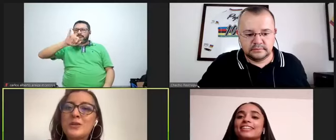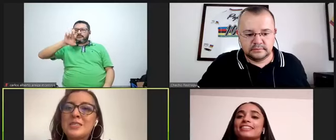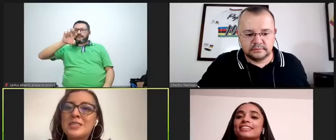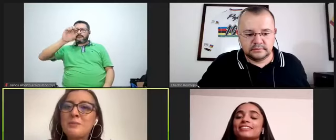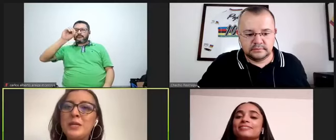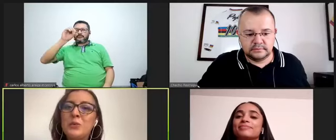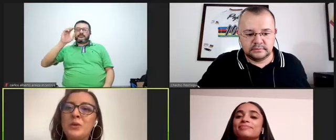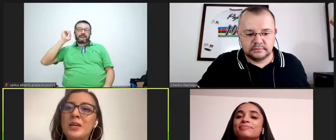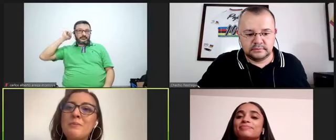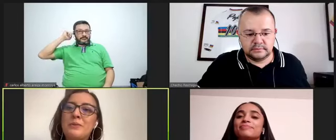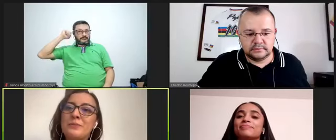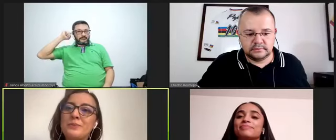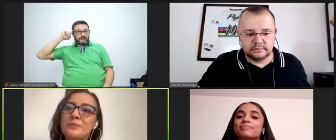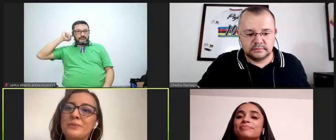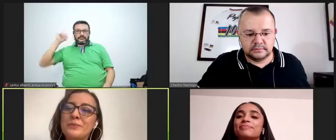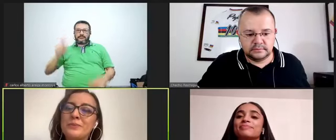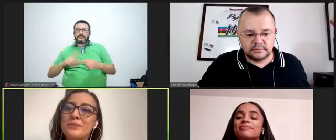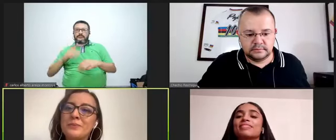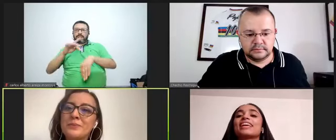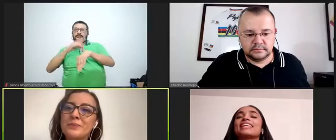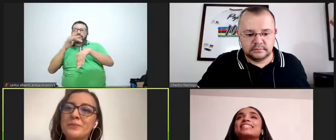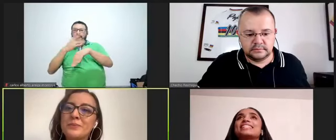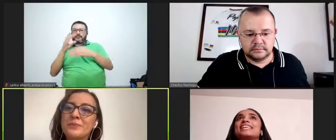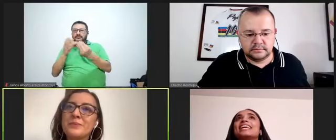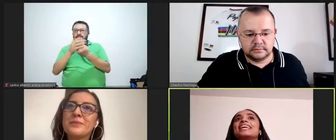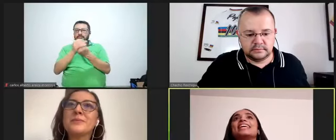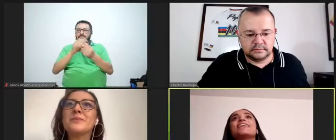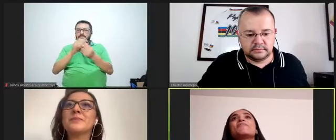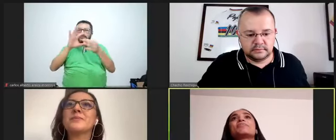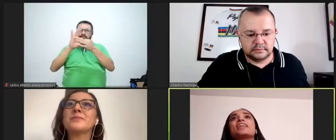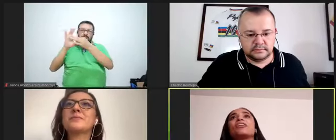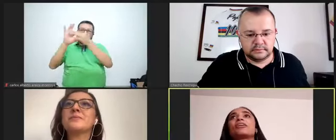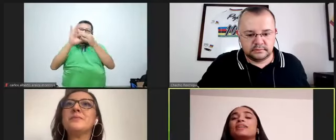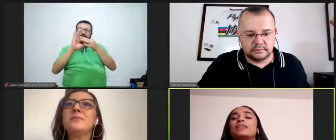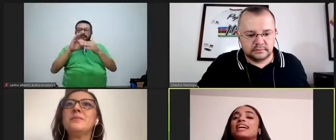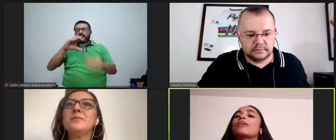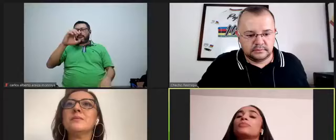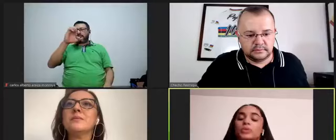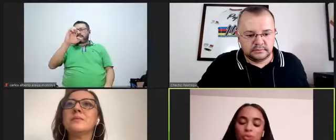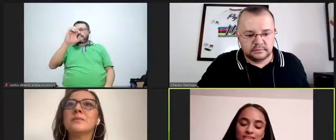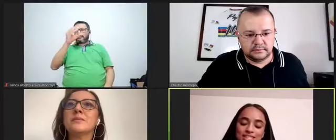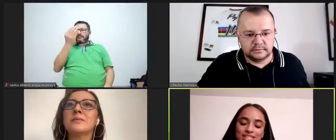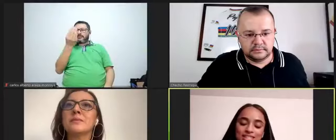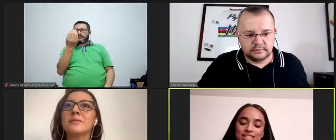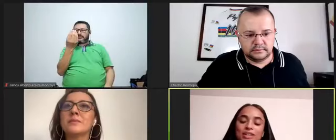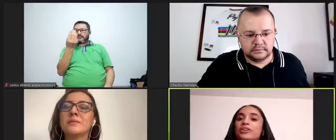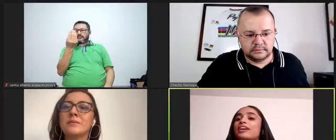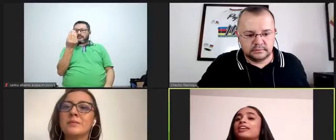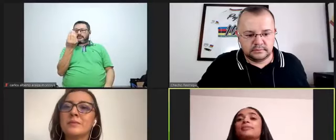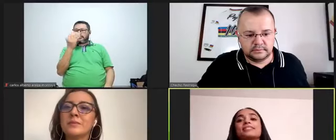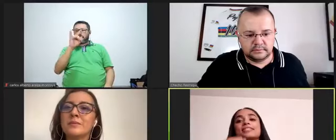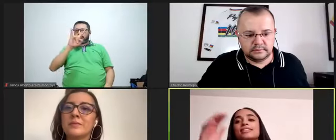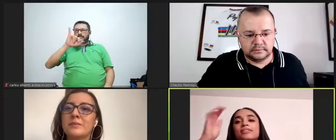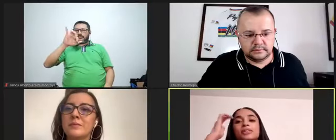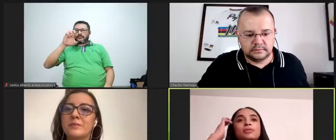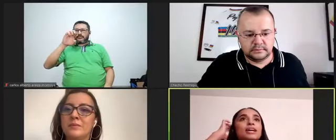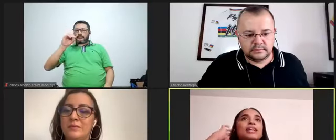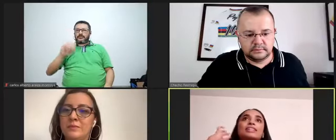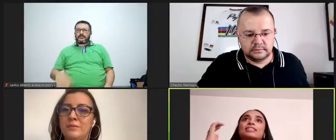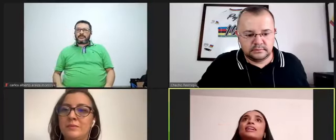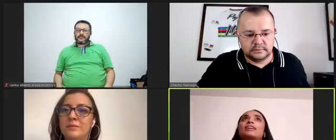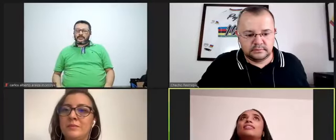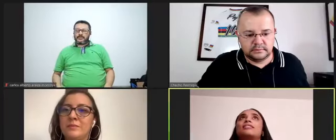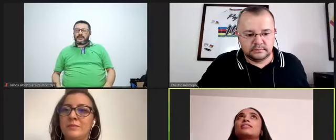desarrollar como ese espíritu de equipo. Sí, lo que pasa, como tú dices, claro, la gimnasia es